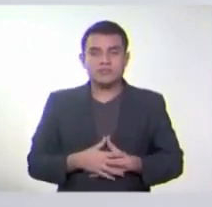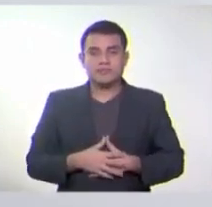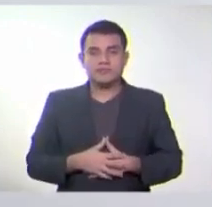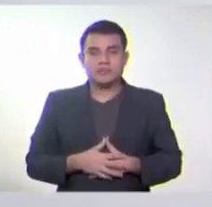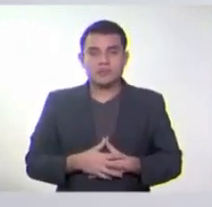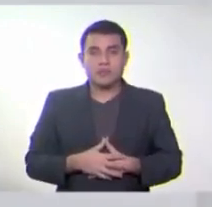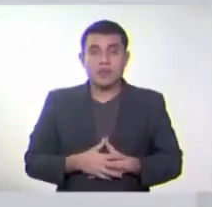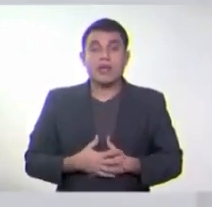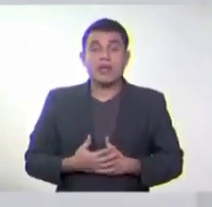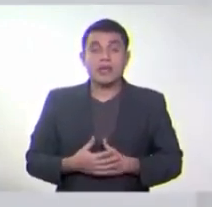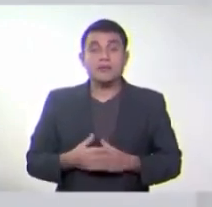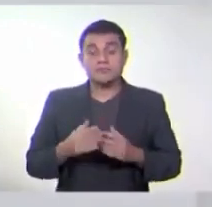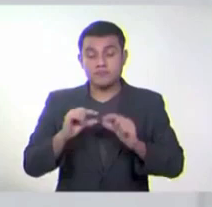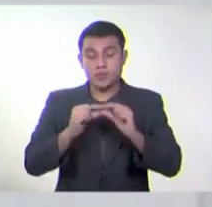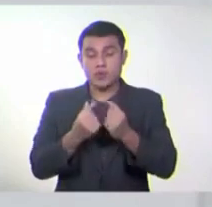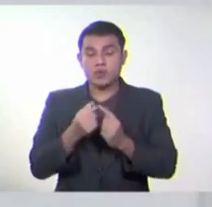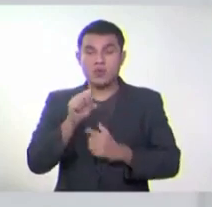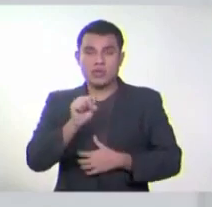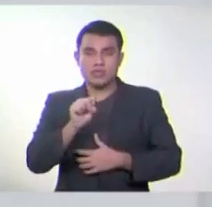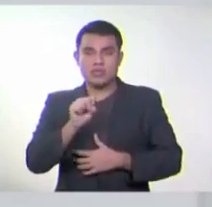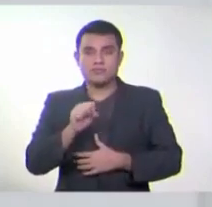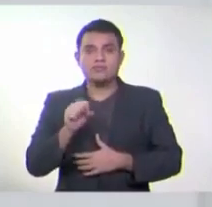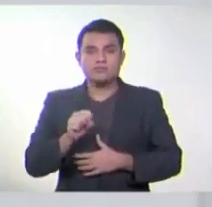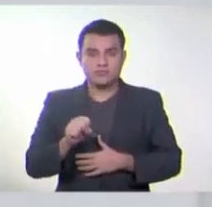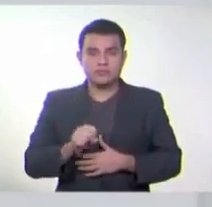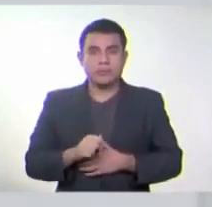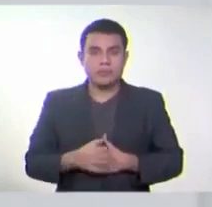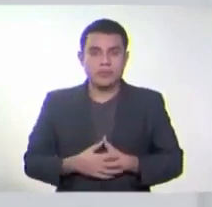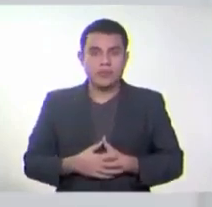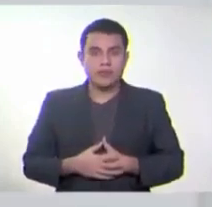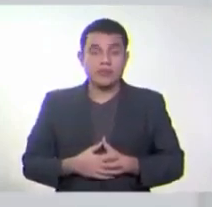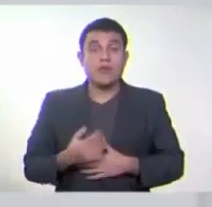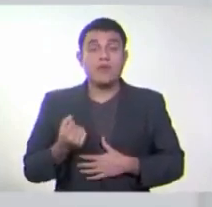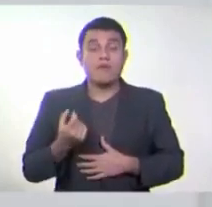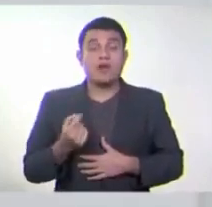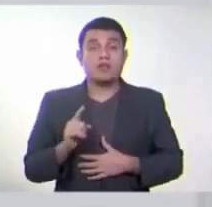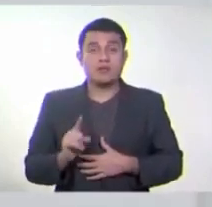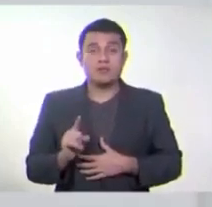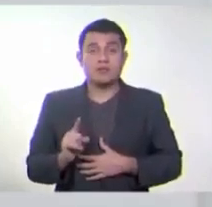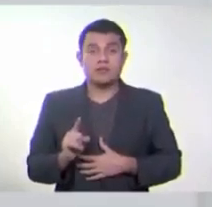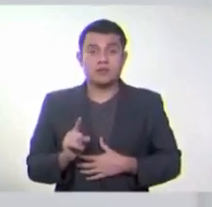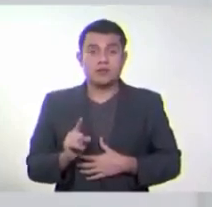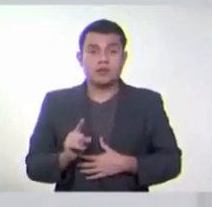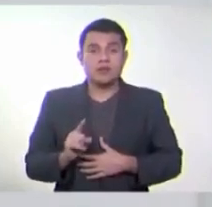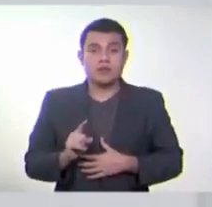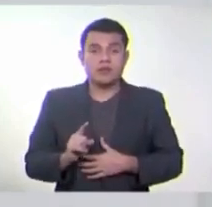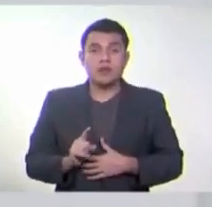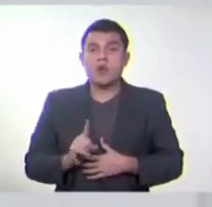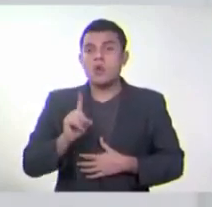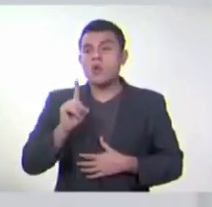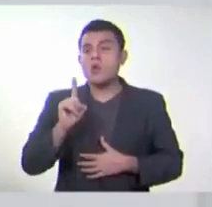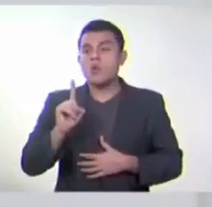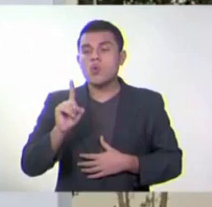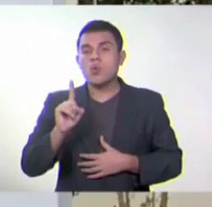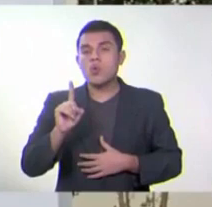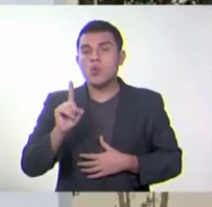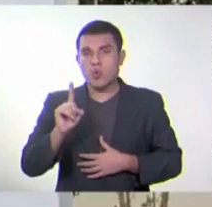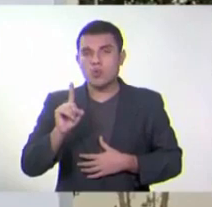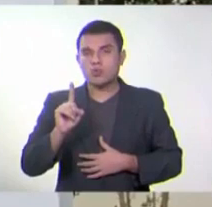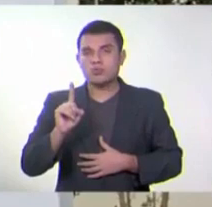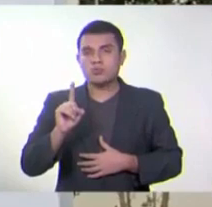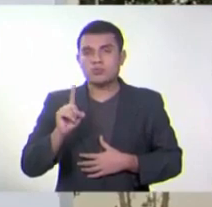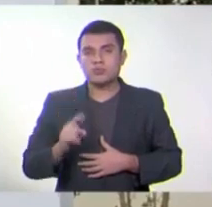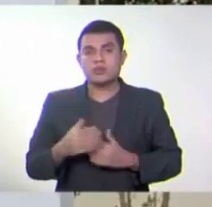en el bloque S, ¿sí? Como nos falta uno, sería un electrón. Entonces